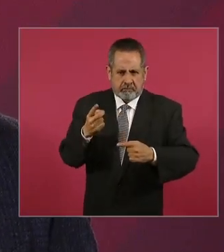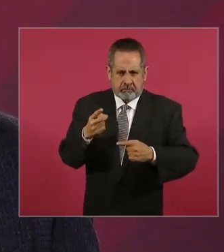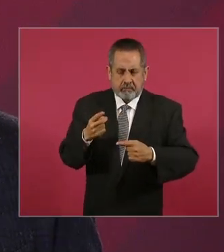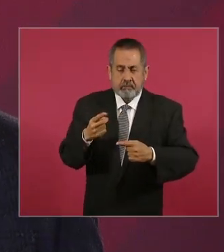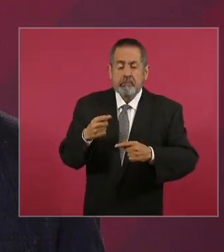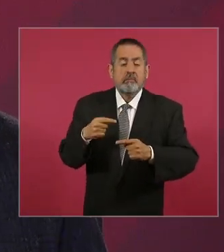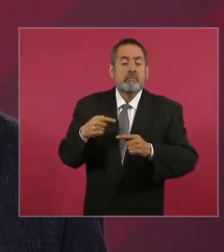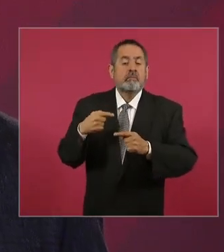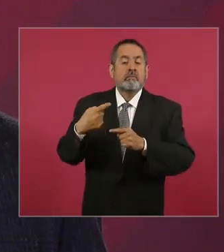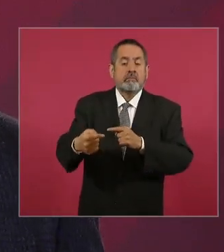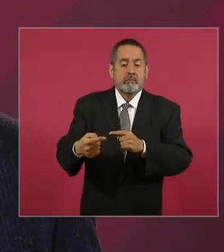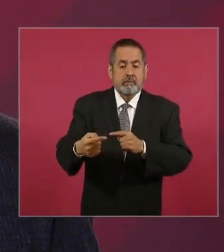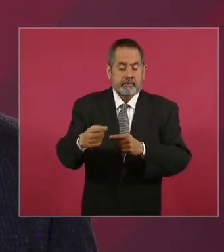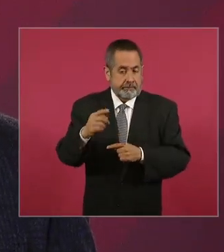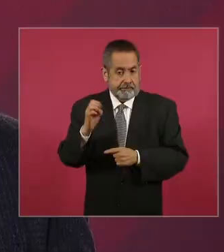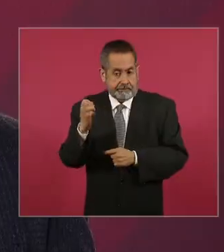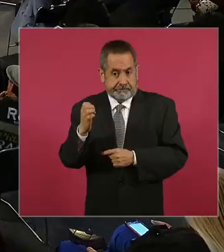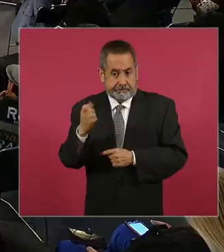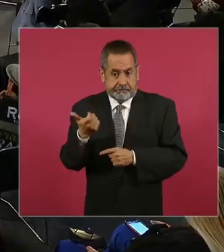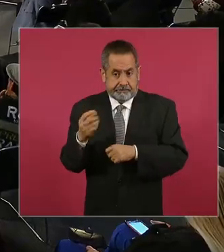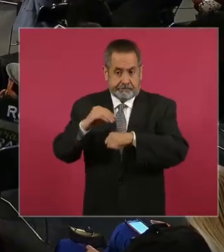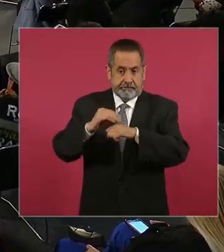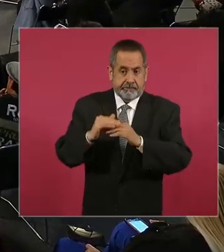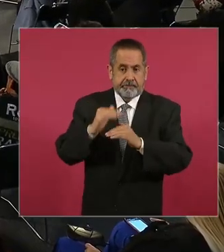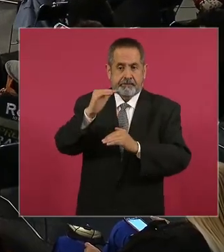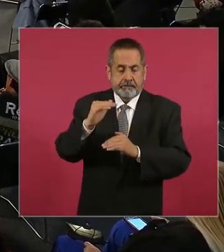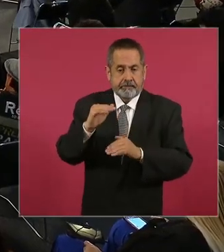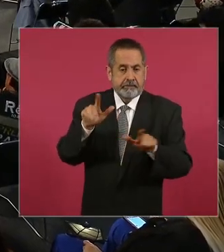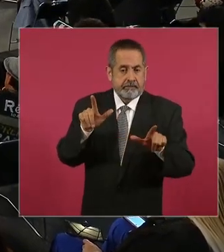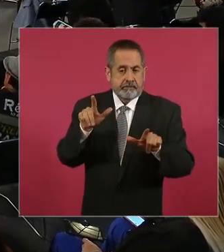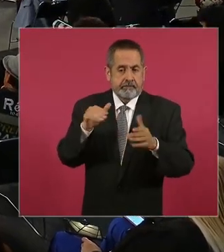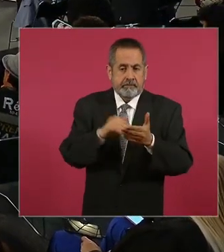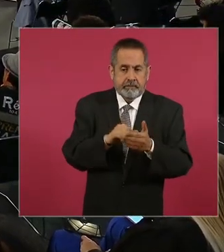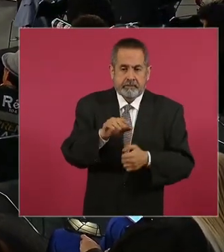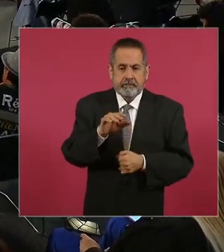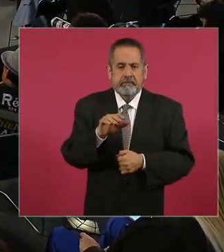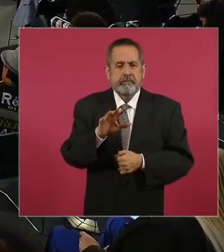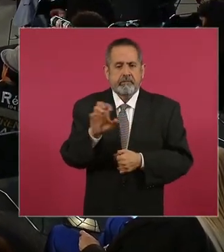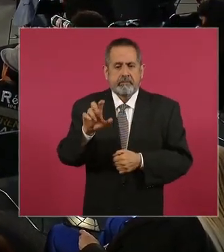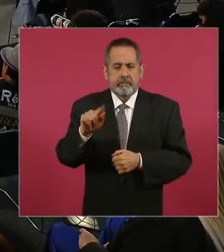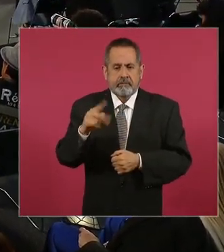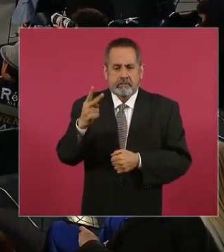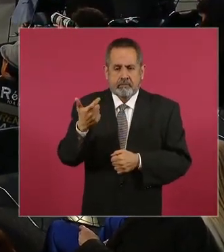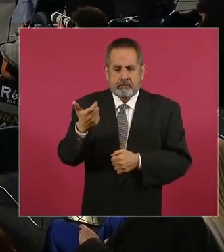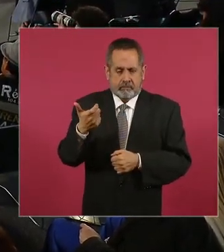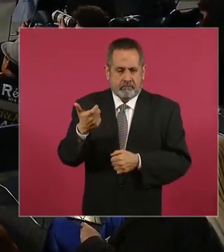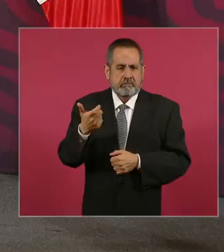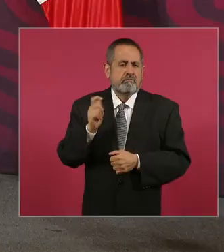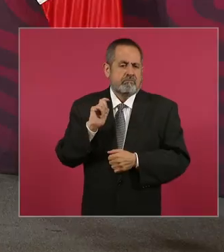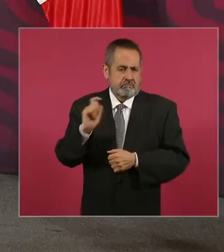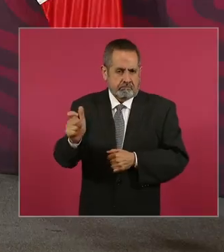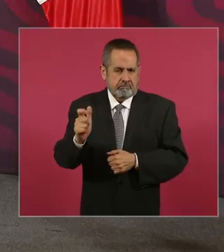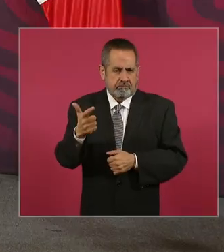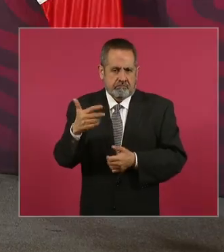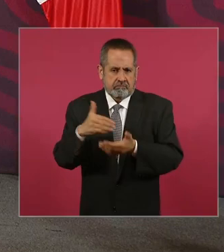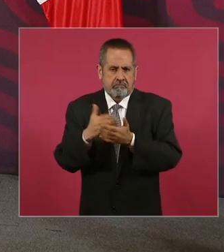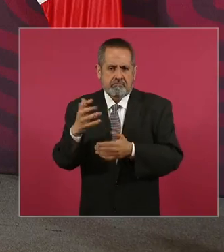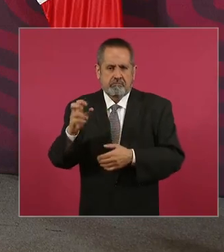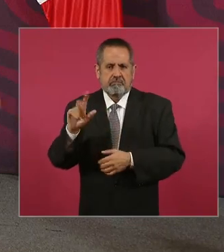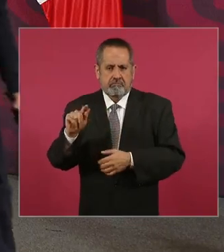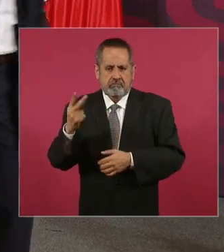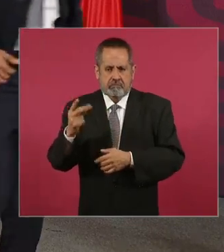diciembre, y ya para enero serán de 7.572 pesos la cobertura de programa.